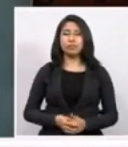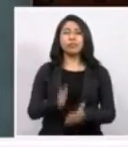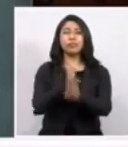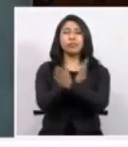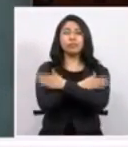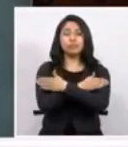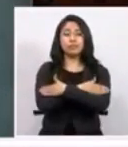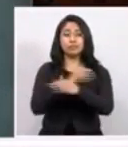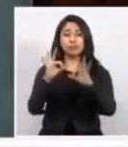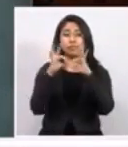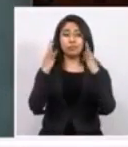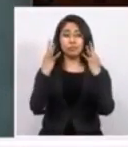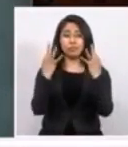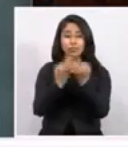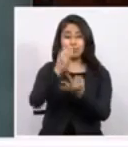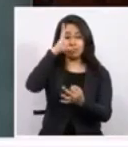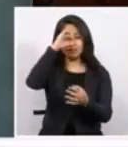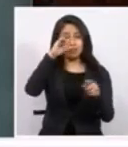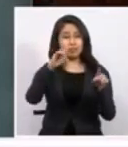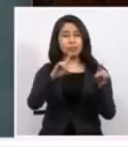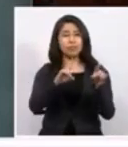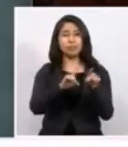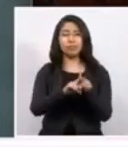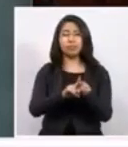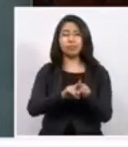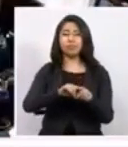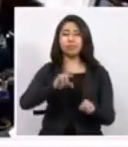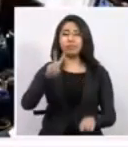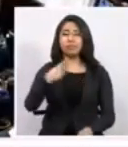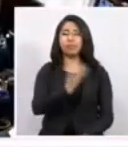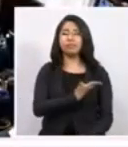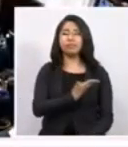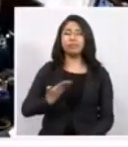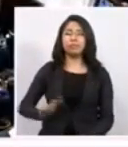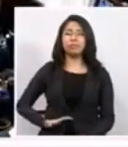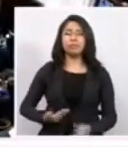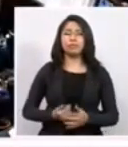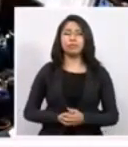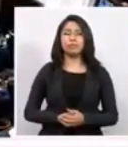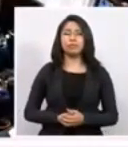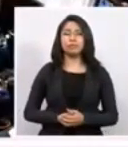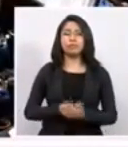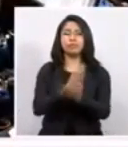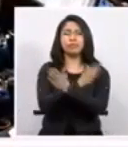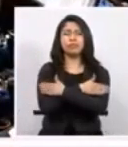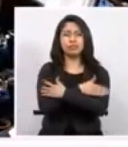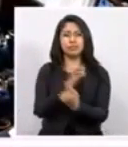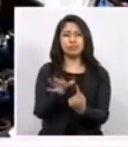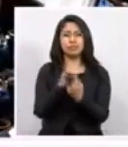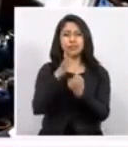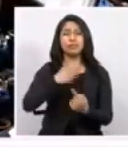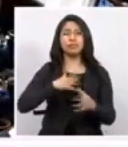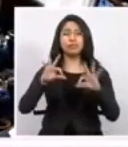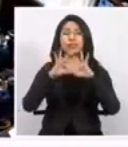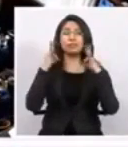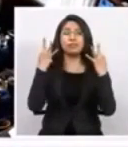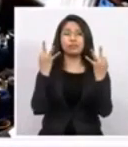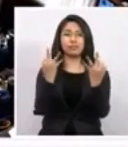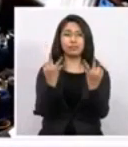Saludar a la familia de nuestro hermano Gilata David Choquehuanca y un saludo muy especial para mi